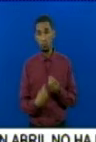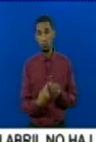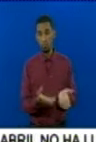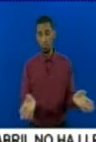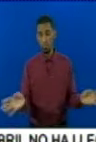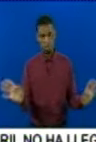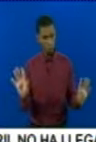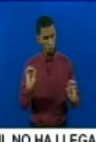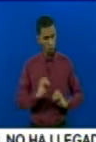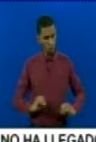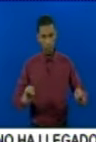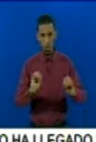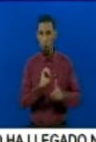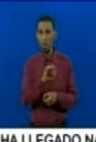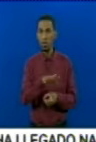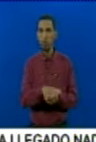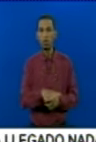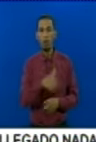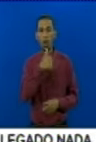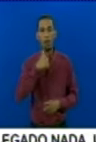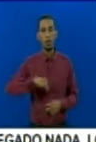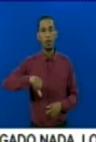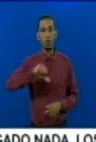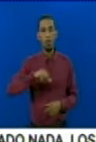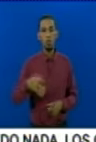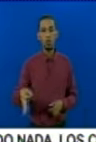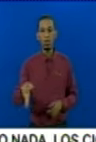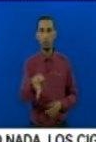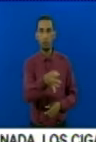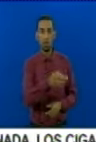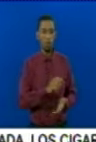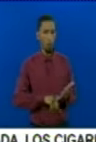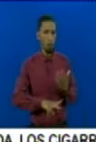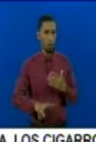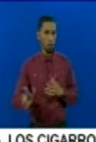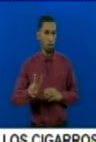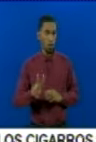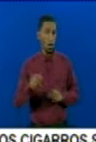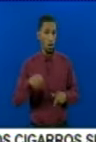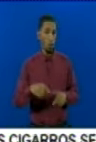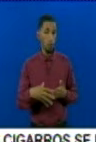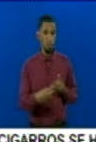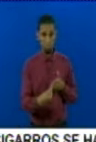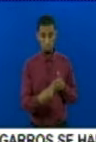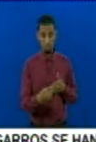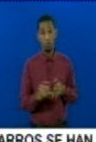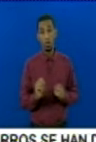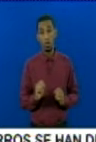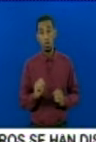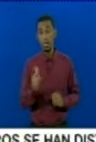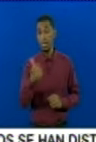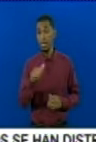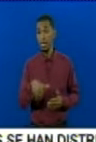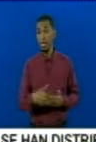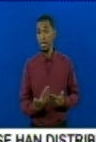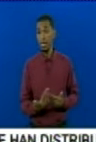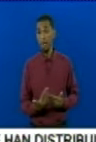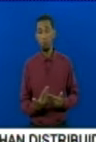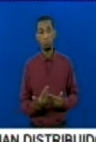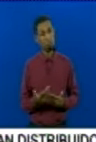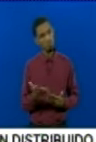ya comenzó, en un grupo de municipios de la provincia. Nosotros en 10 días debemos llegar a